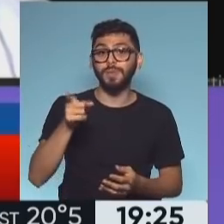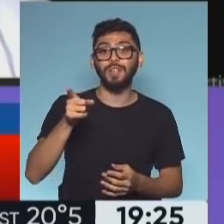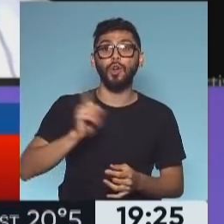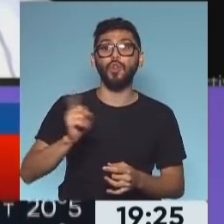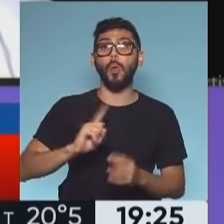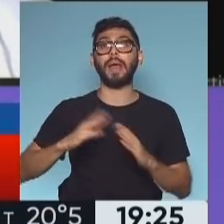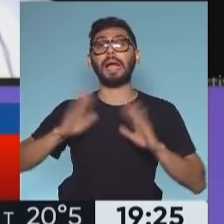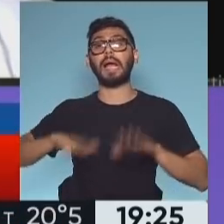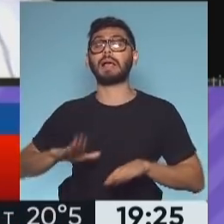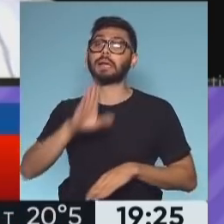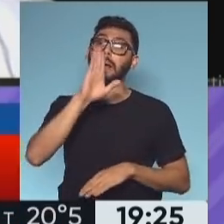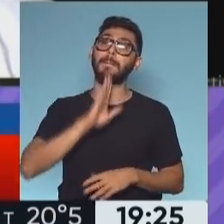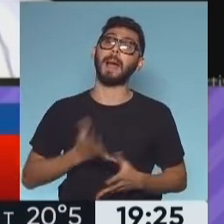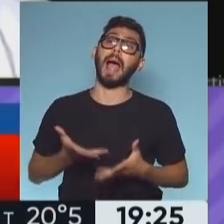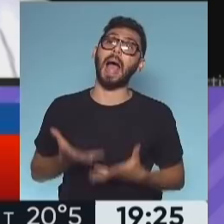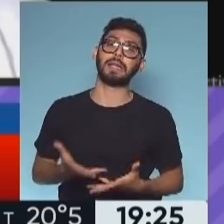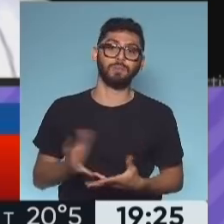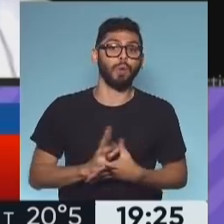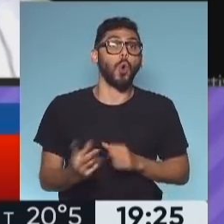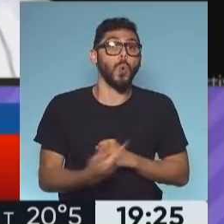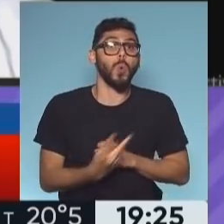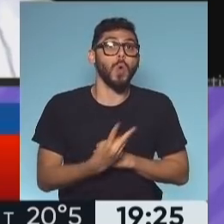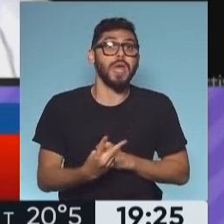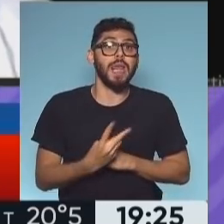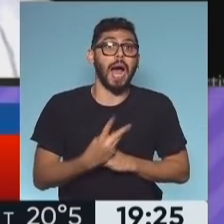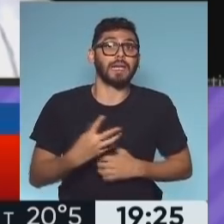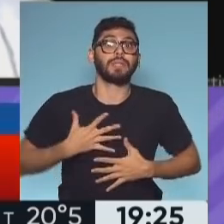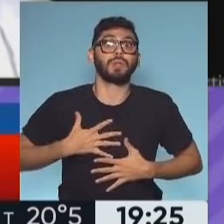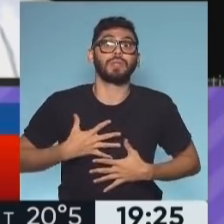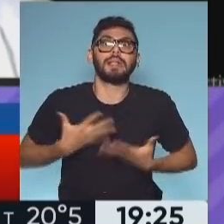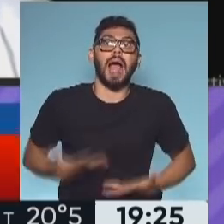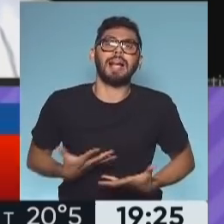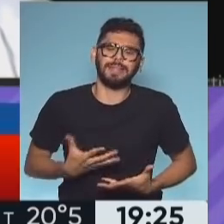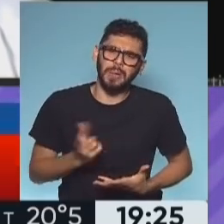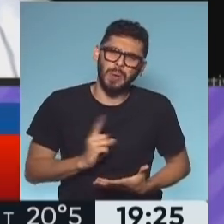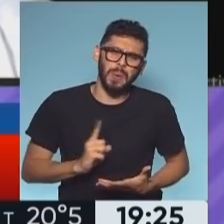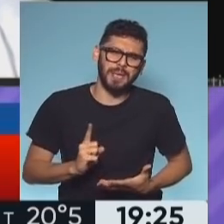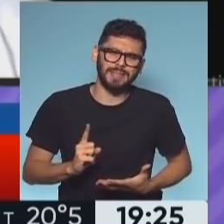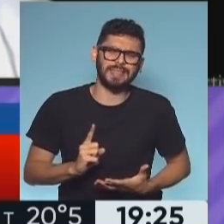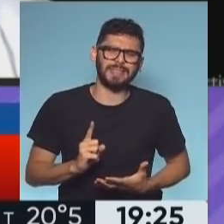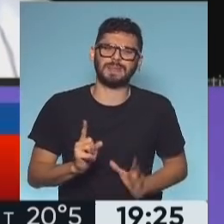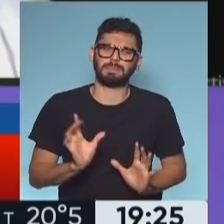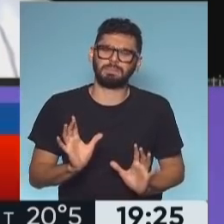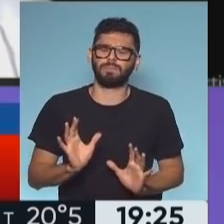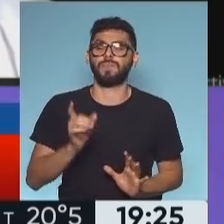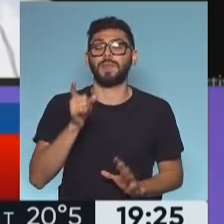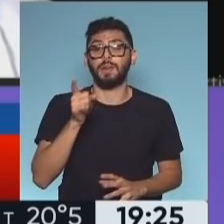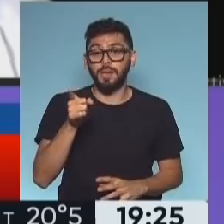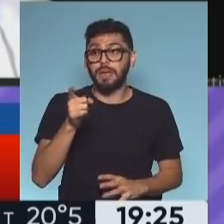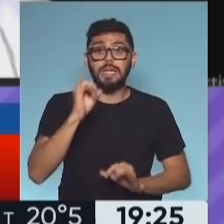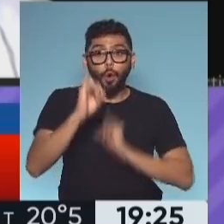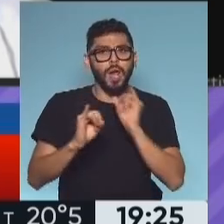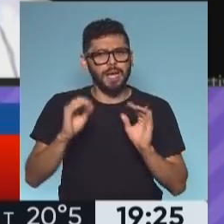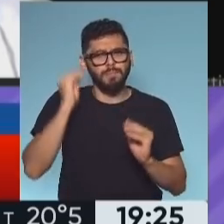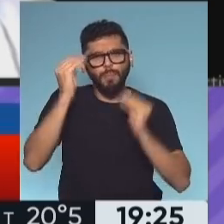estar encerrados en casa. Uno no puede cansarse de cuidarse, de cuidar su vida. No debería poder cansarse de eso. Y esto que está contando es muy